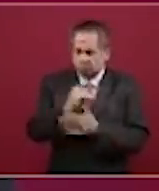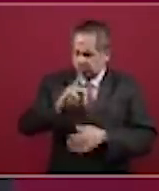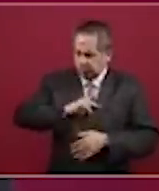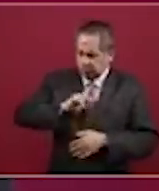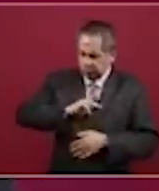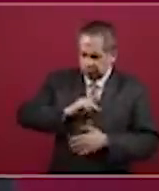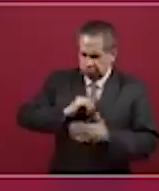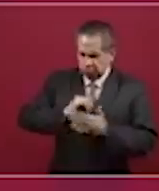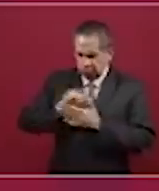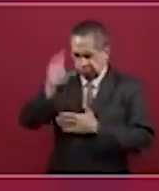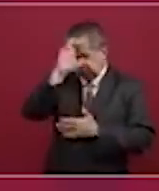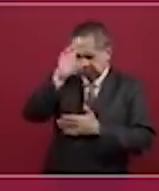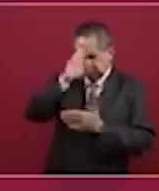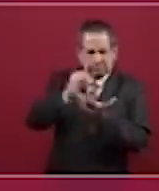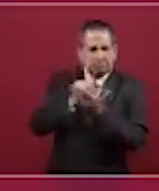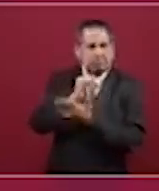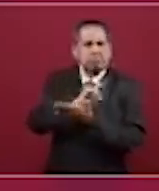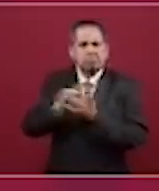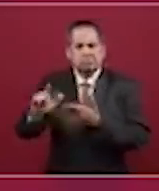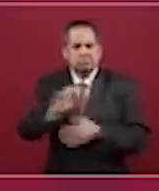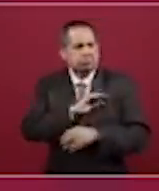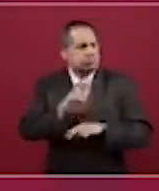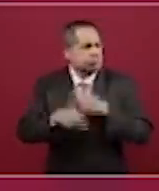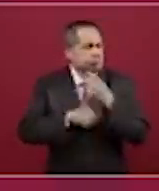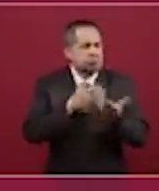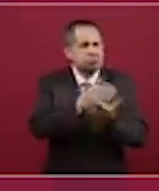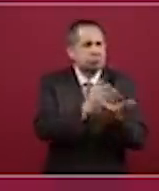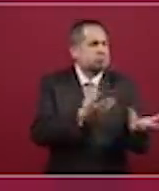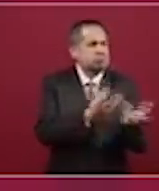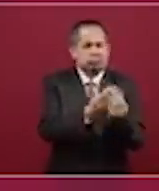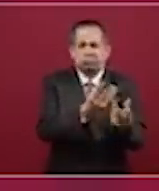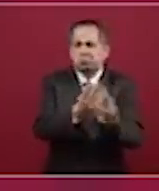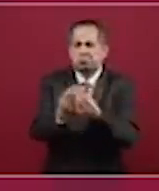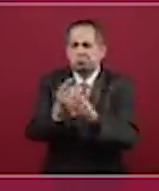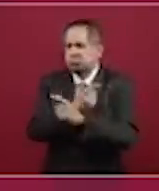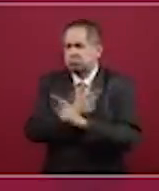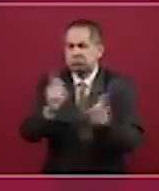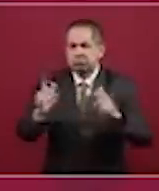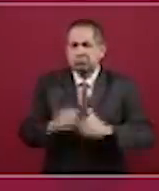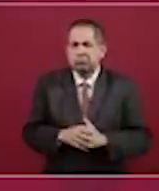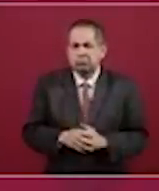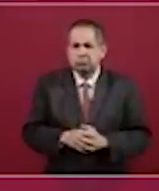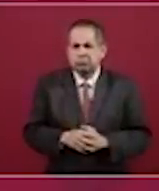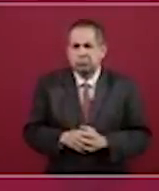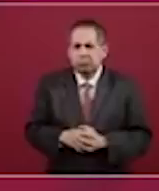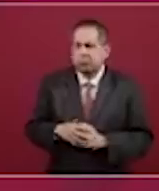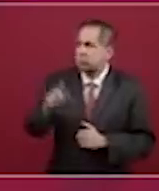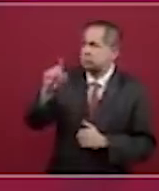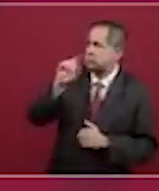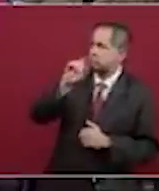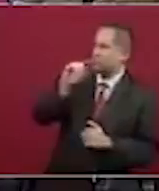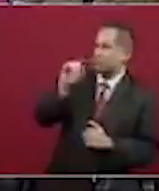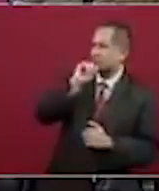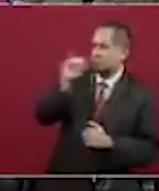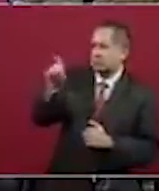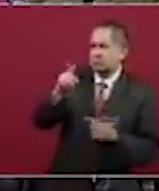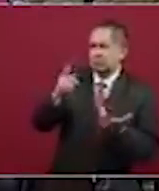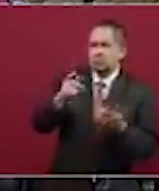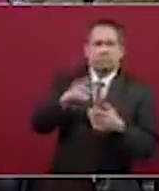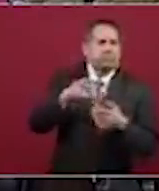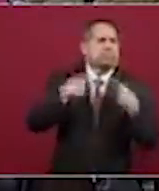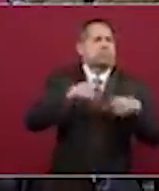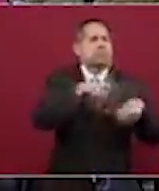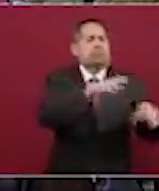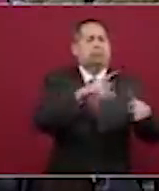moral para asistir a cualquier encuentro, cualquier acto. Tampoco era cualquier empresario, ¿no? Era el presidente, era